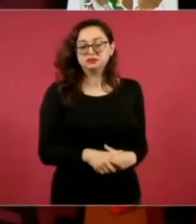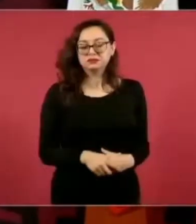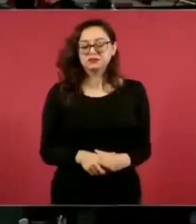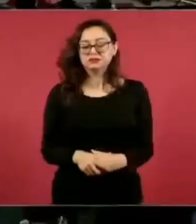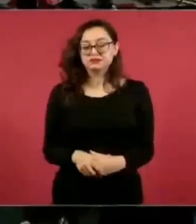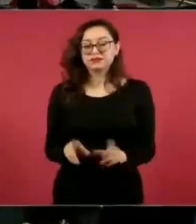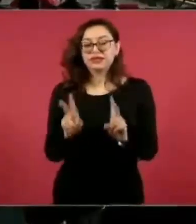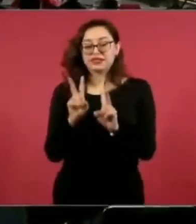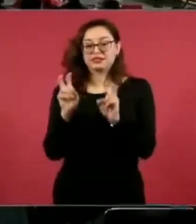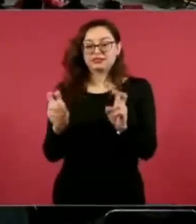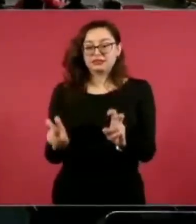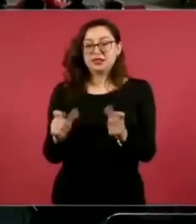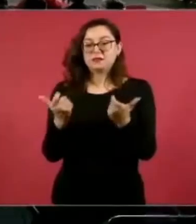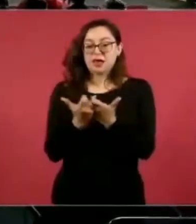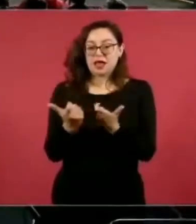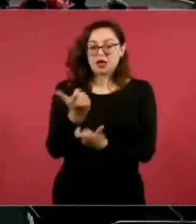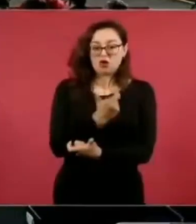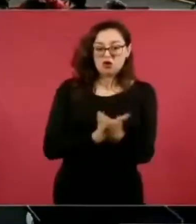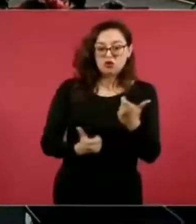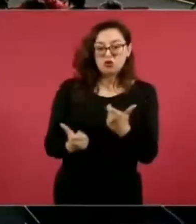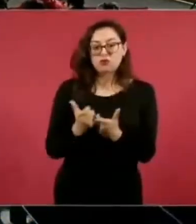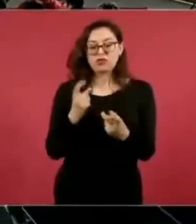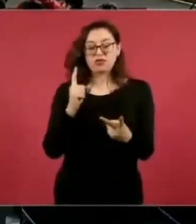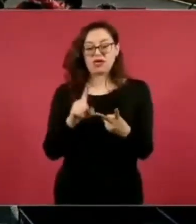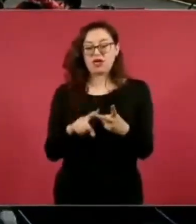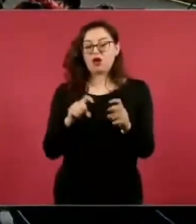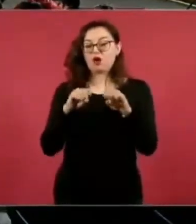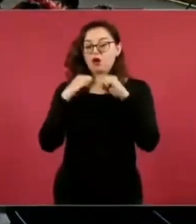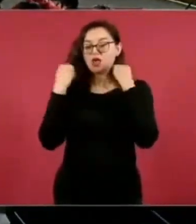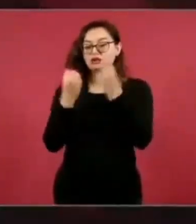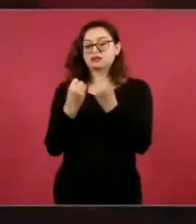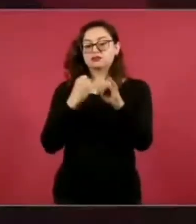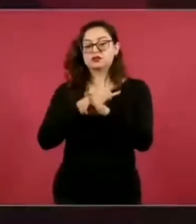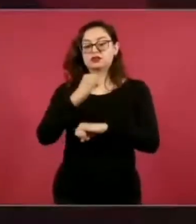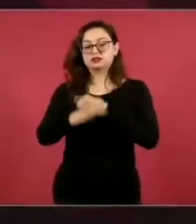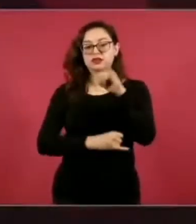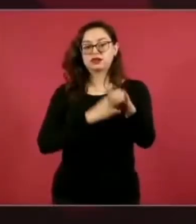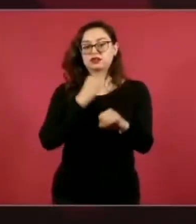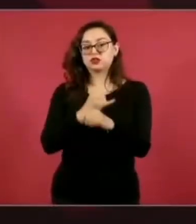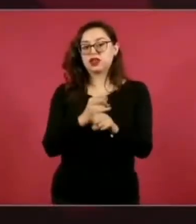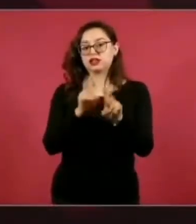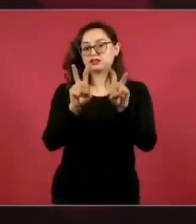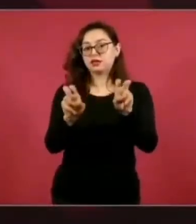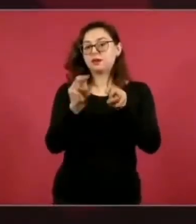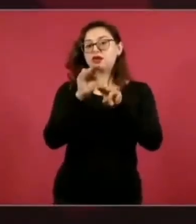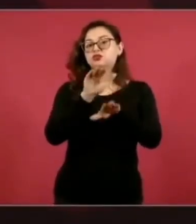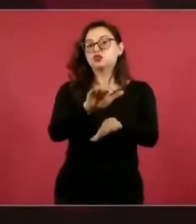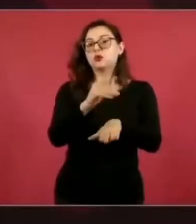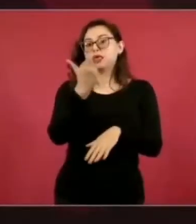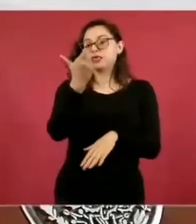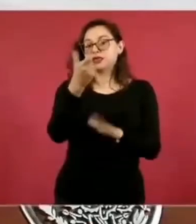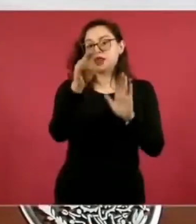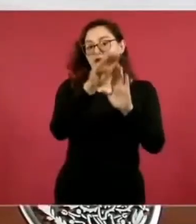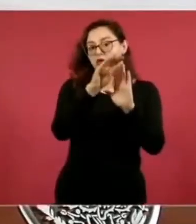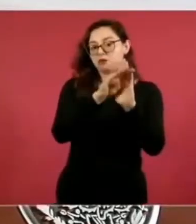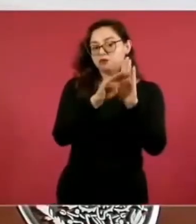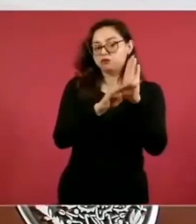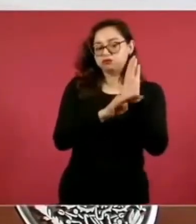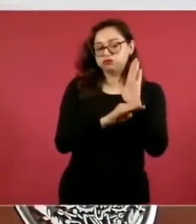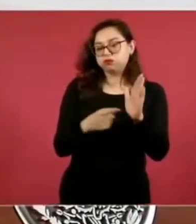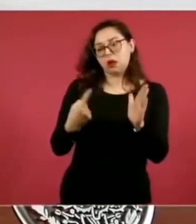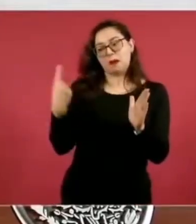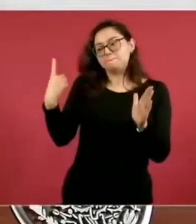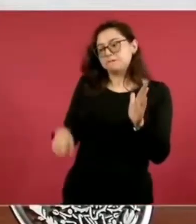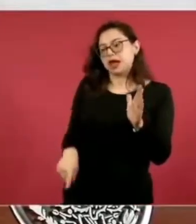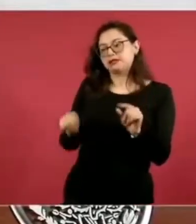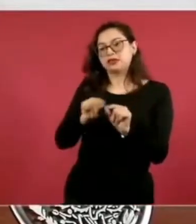Los organismos financieros internacionales eran los que hacían la agenda de lo que teníamos